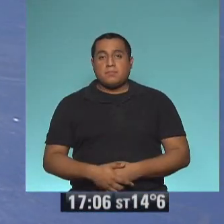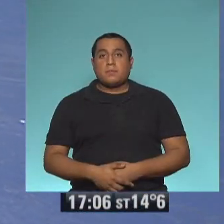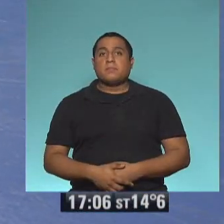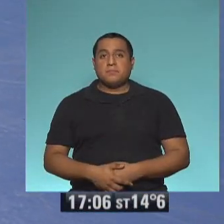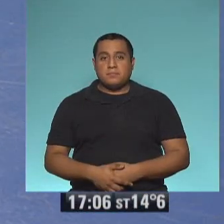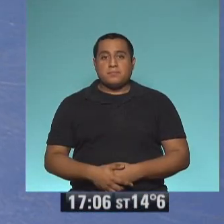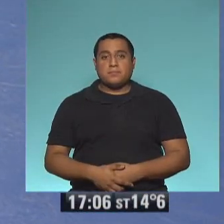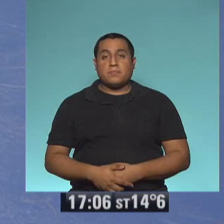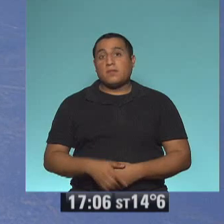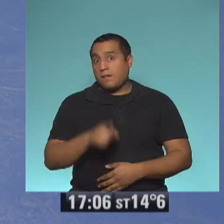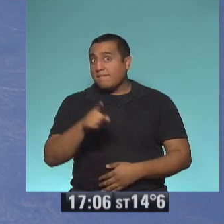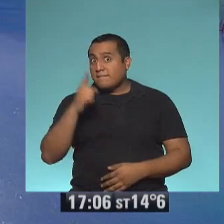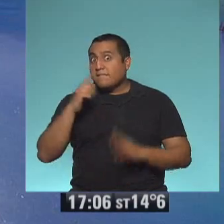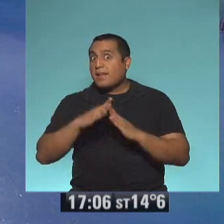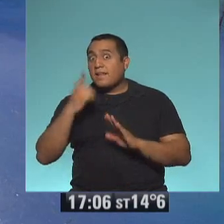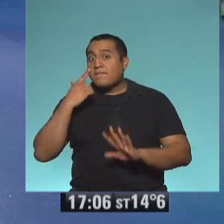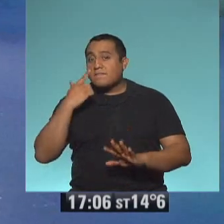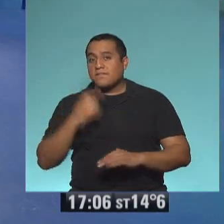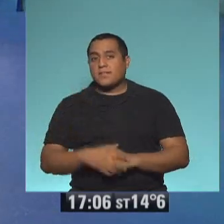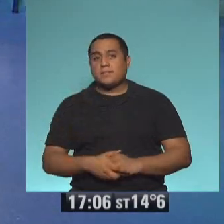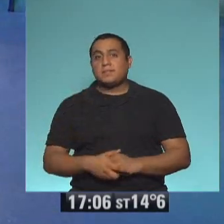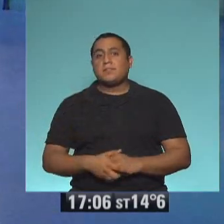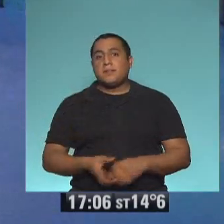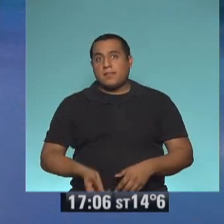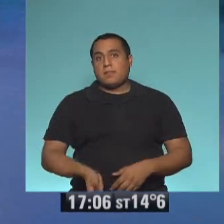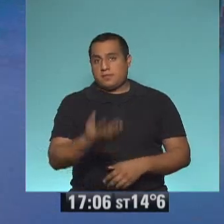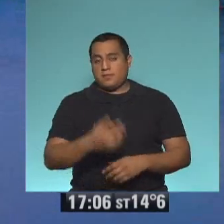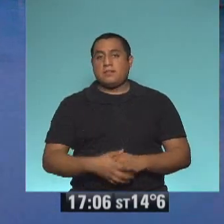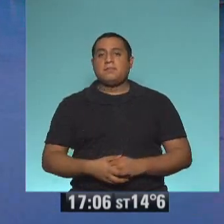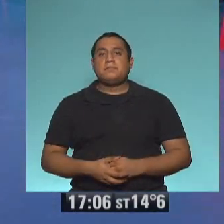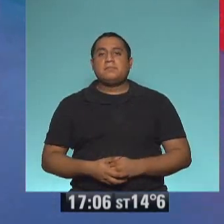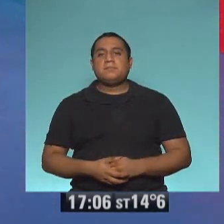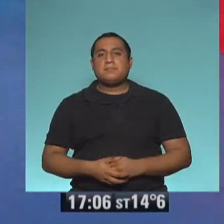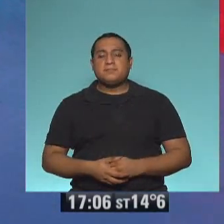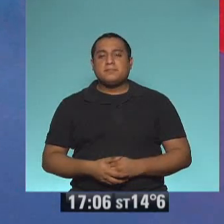a ver en casa lo lleva a car mira y te lo pasa mal